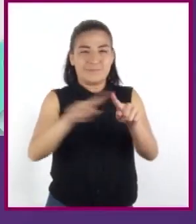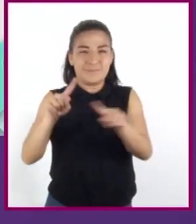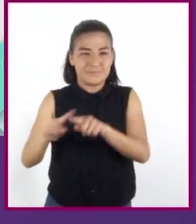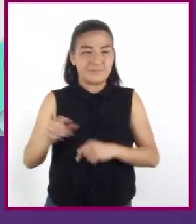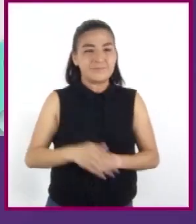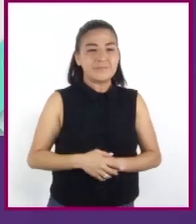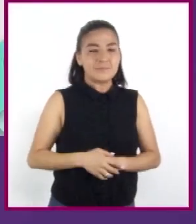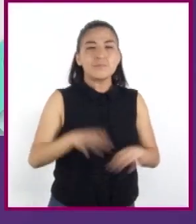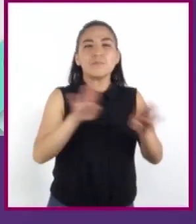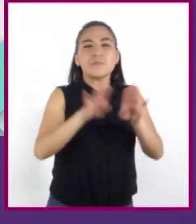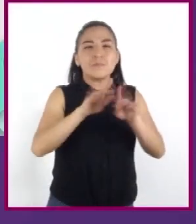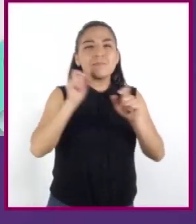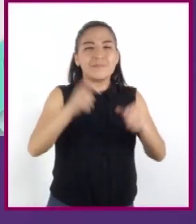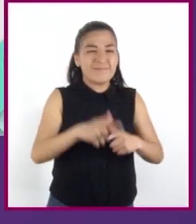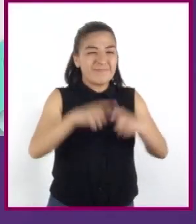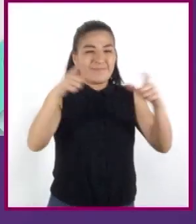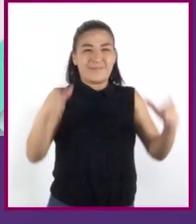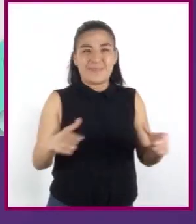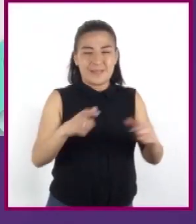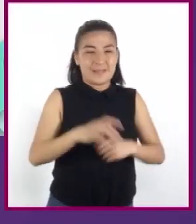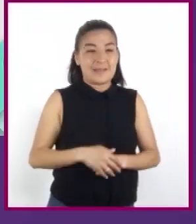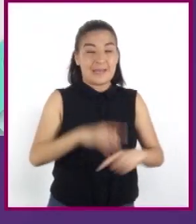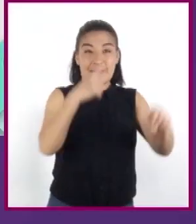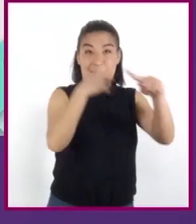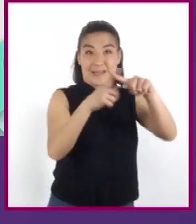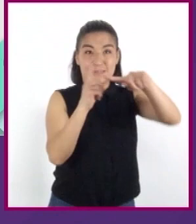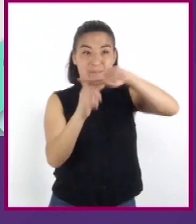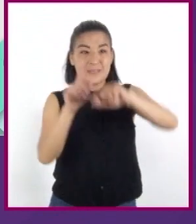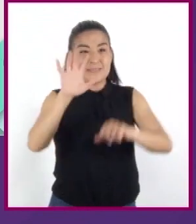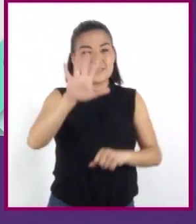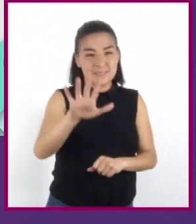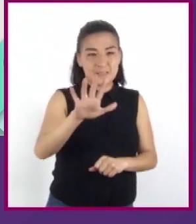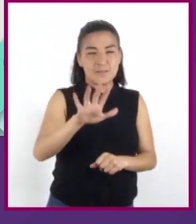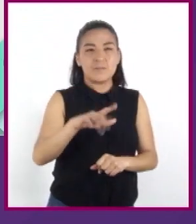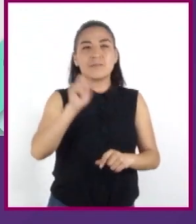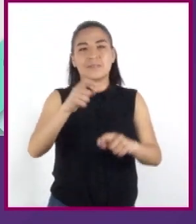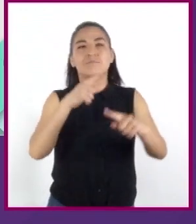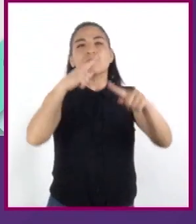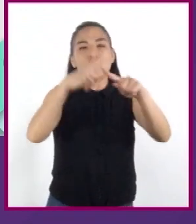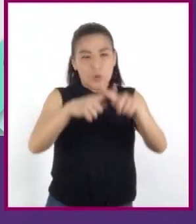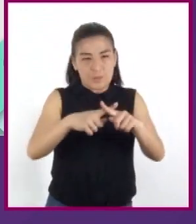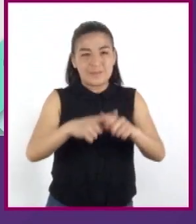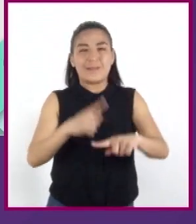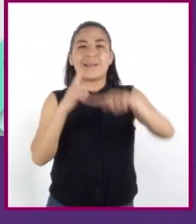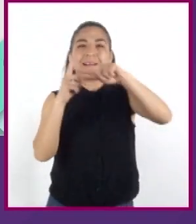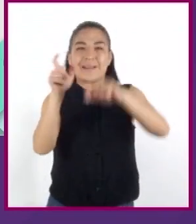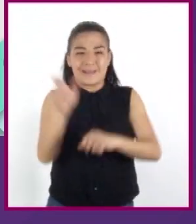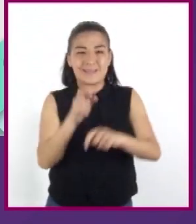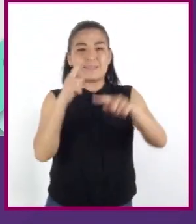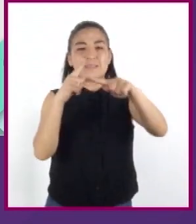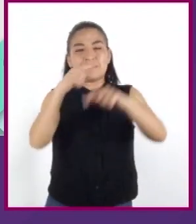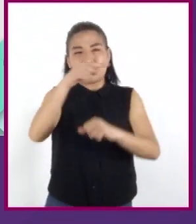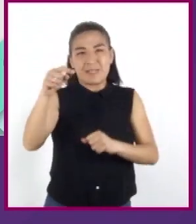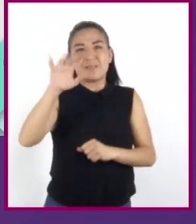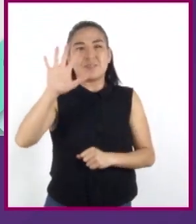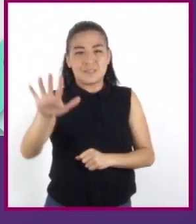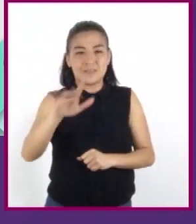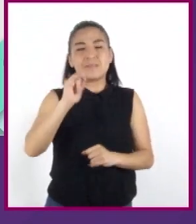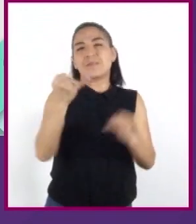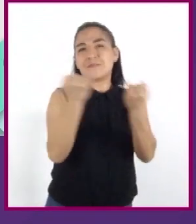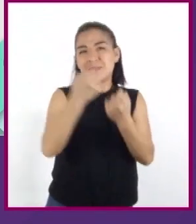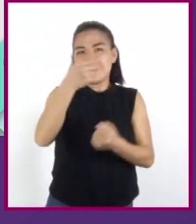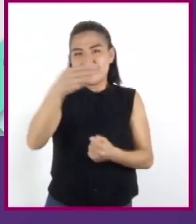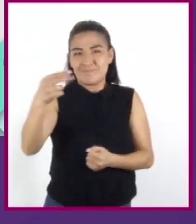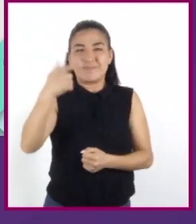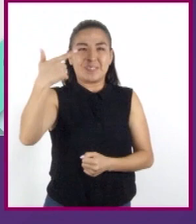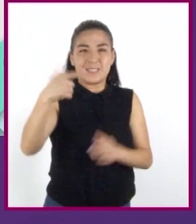a la expansión de la expresión x más 5 que multiplica a x menos 5 y eso es igual a 7 negativo. En